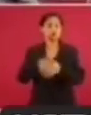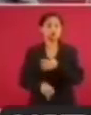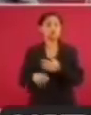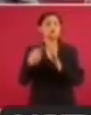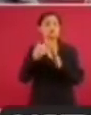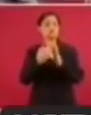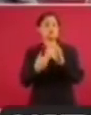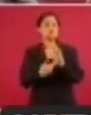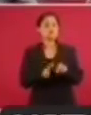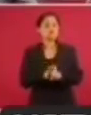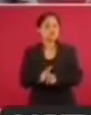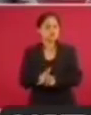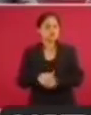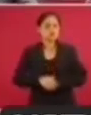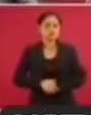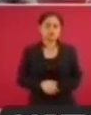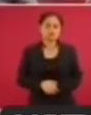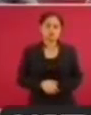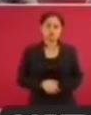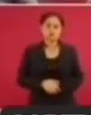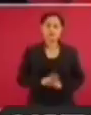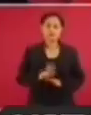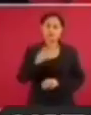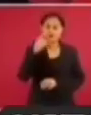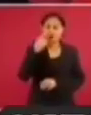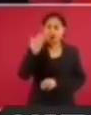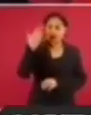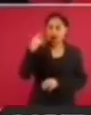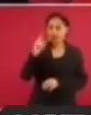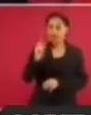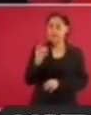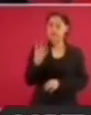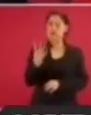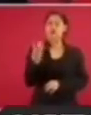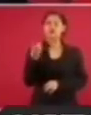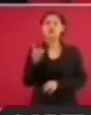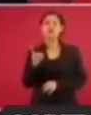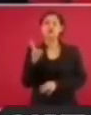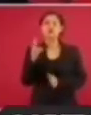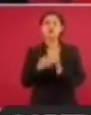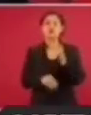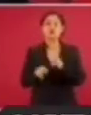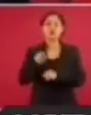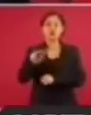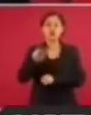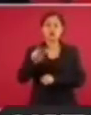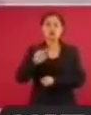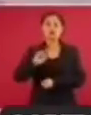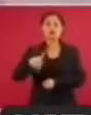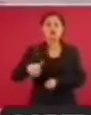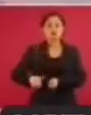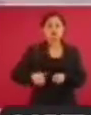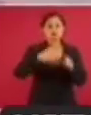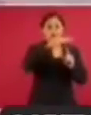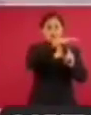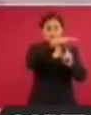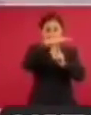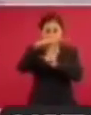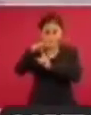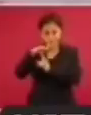El día 24 de diciembre de 2018, el día del accidente, el helicóptero